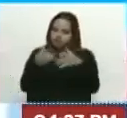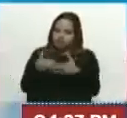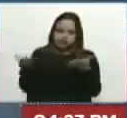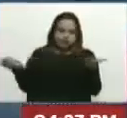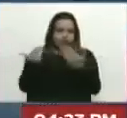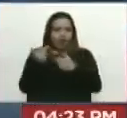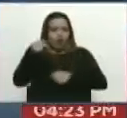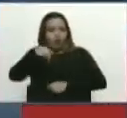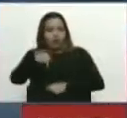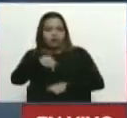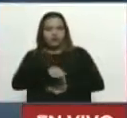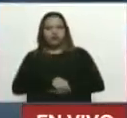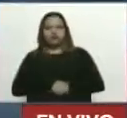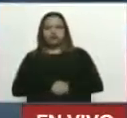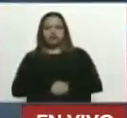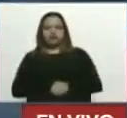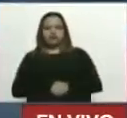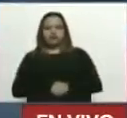hoy